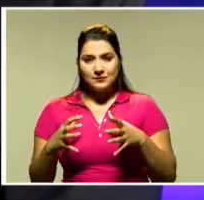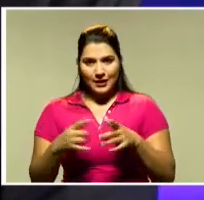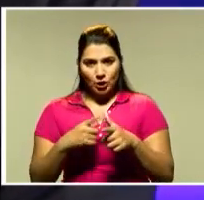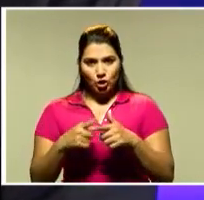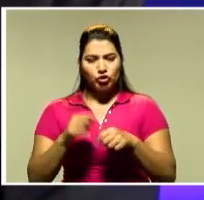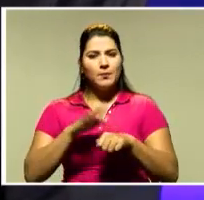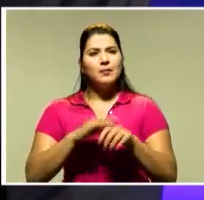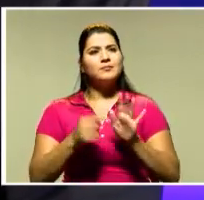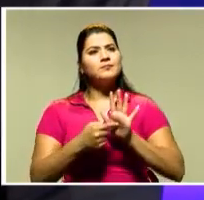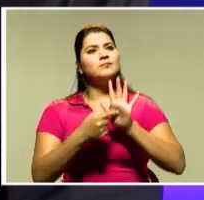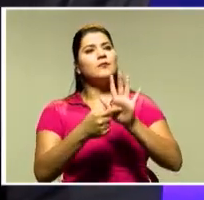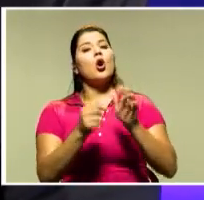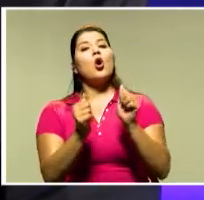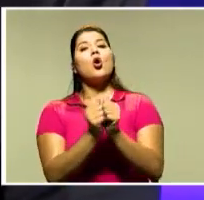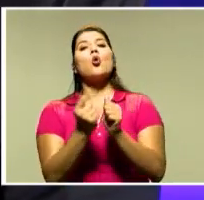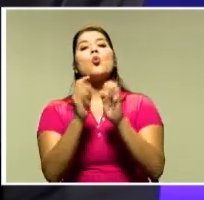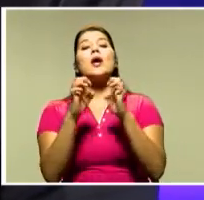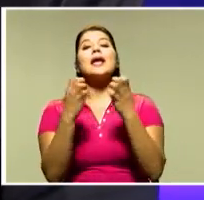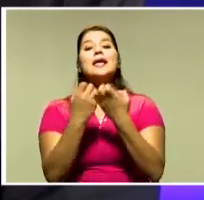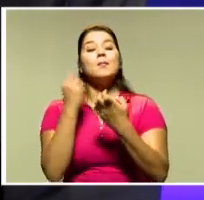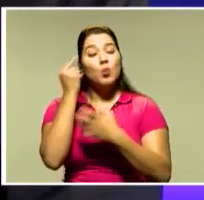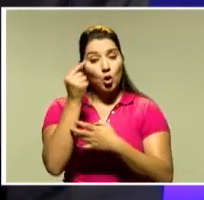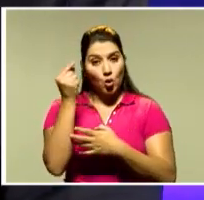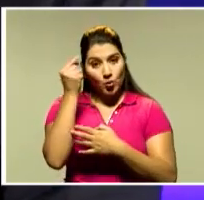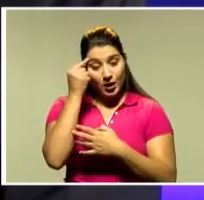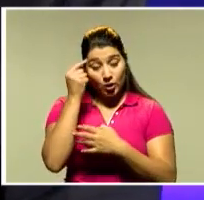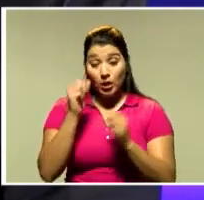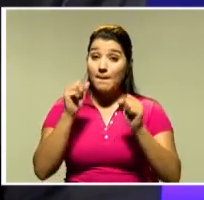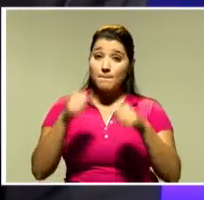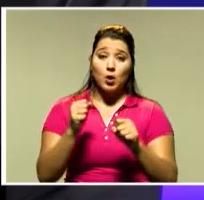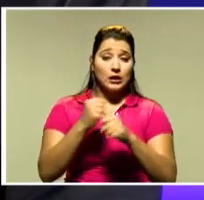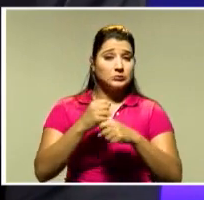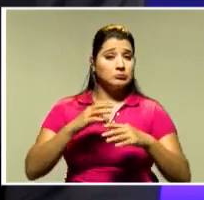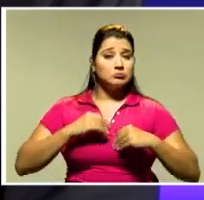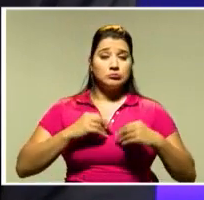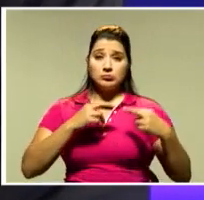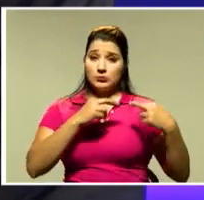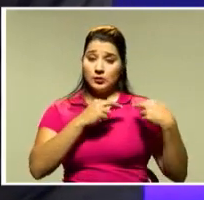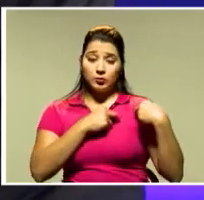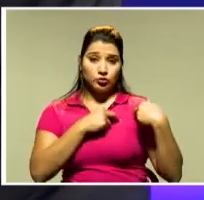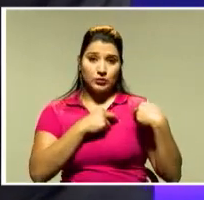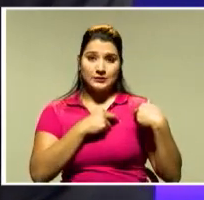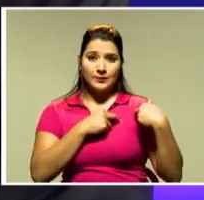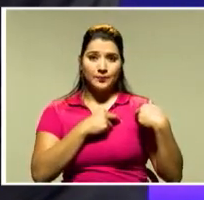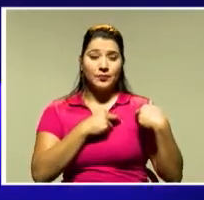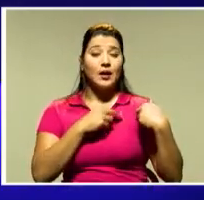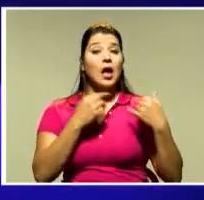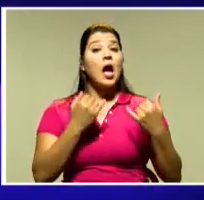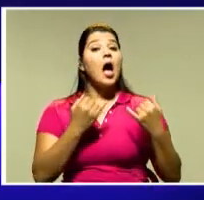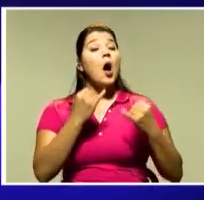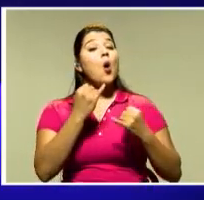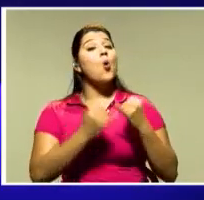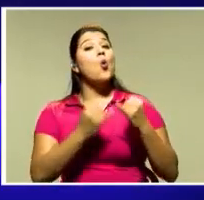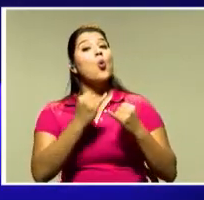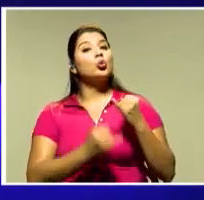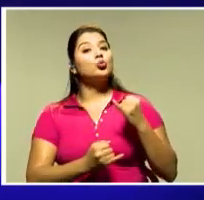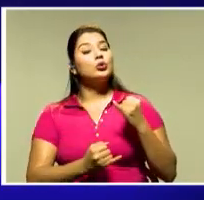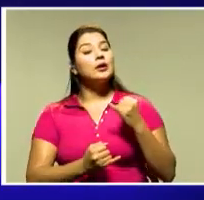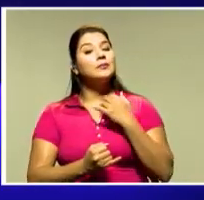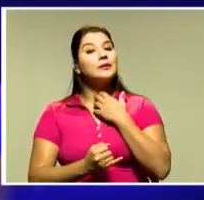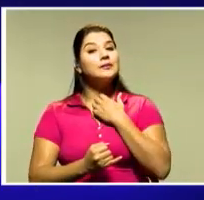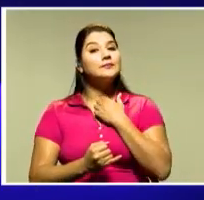con un equipo de gobierno que podría hacerse cargo más allá de las otras. La última. Filas de otros. La